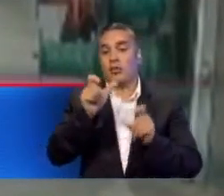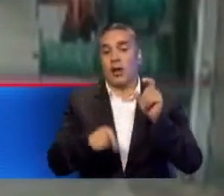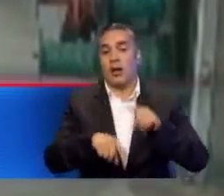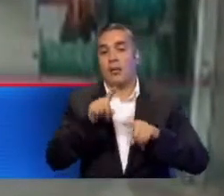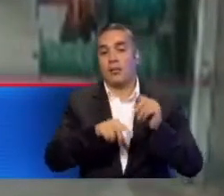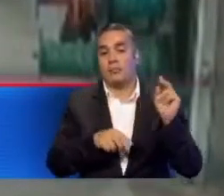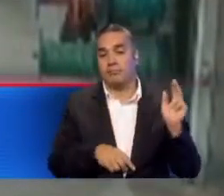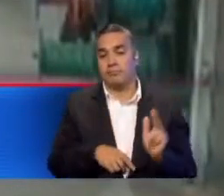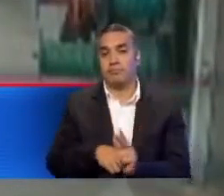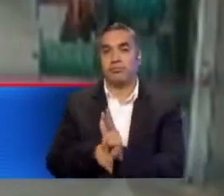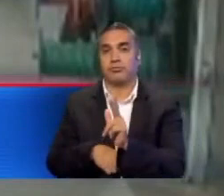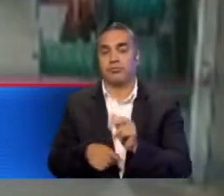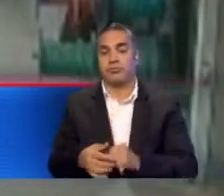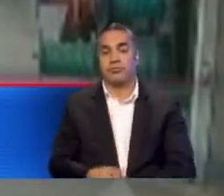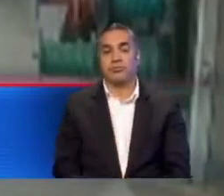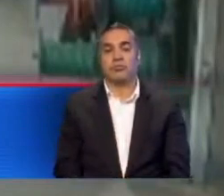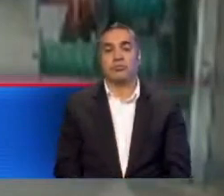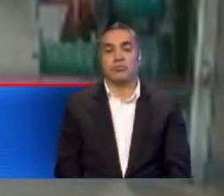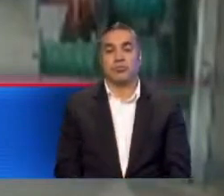antisociales.